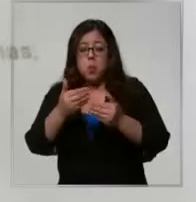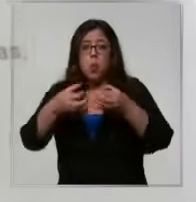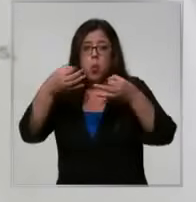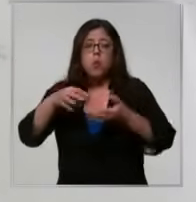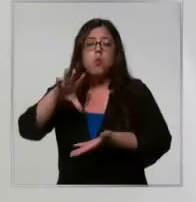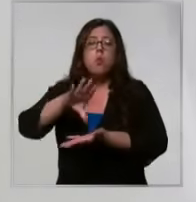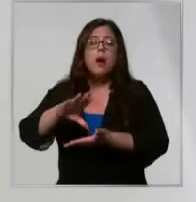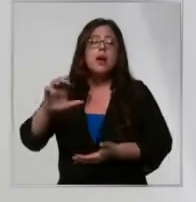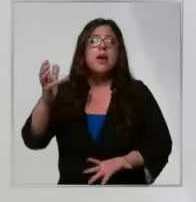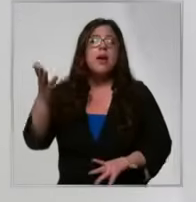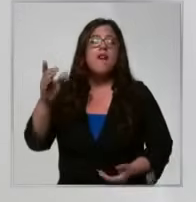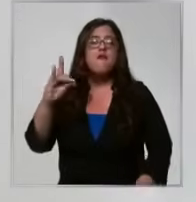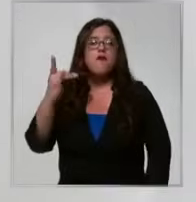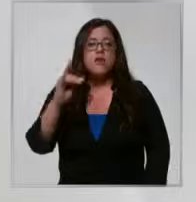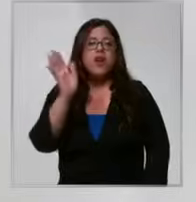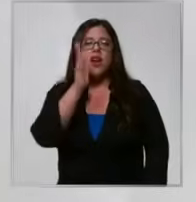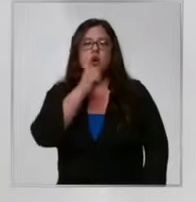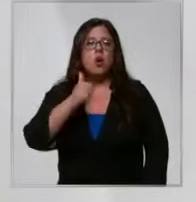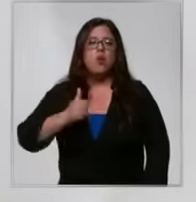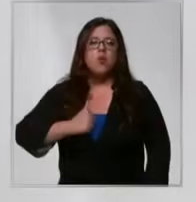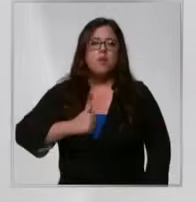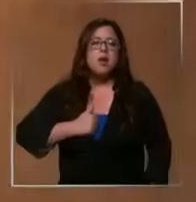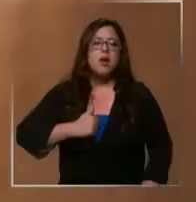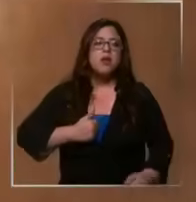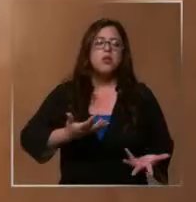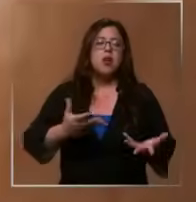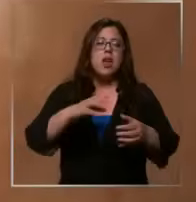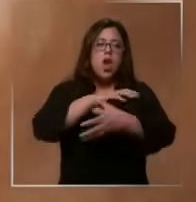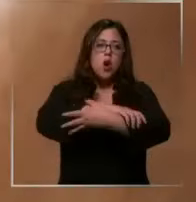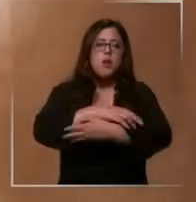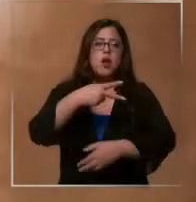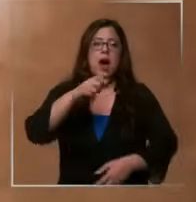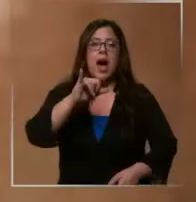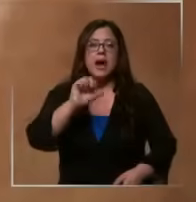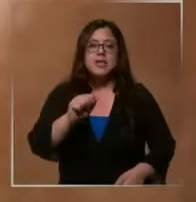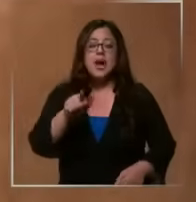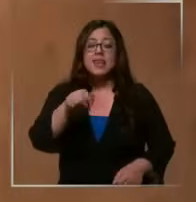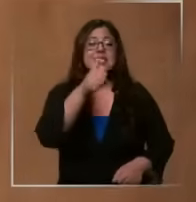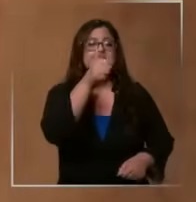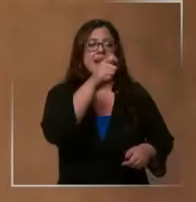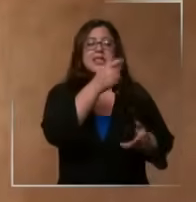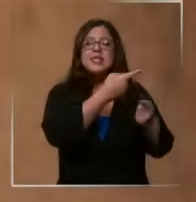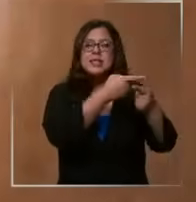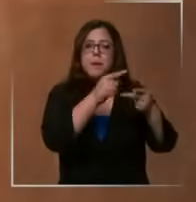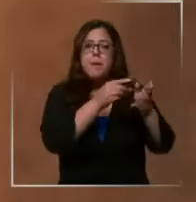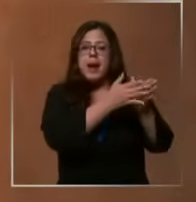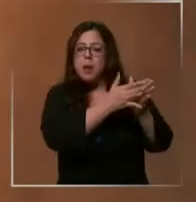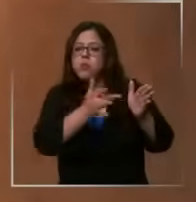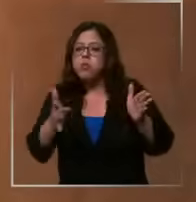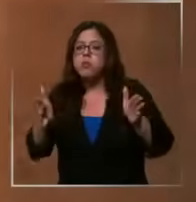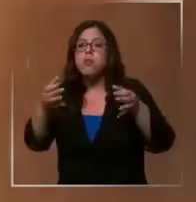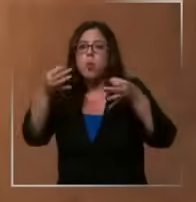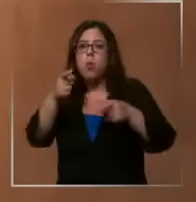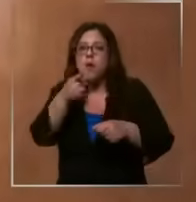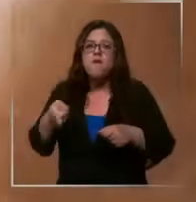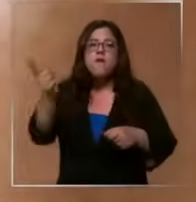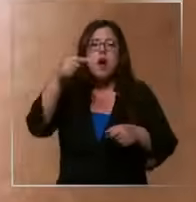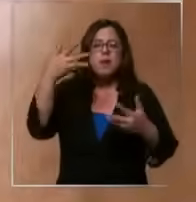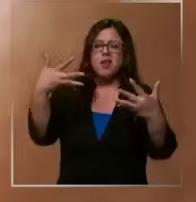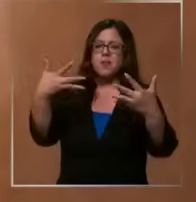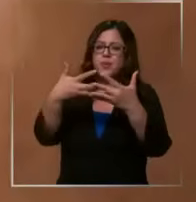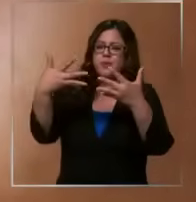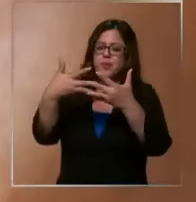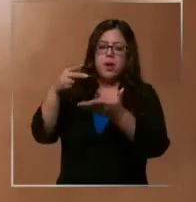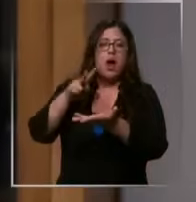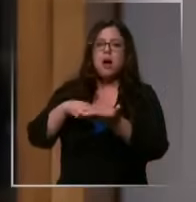no cumple con lo estipulado en el convenio de La Haya. Serían 6 las semanas para concretar la restitución. Claramente no cuadra con la